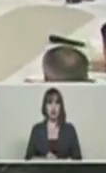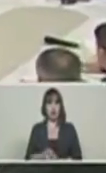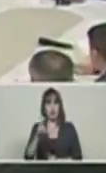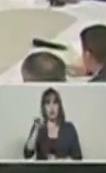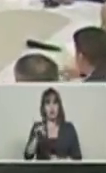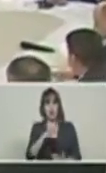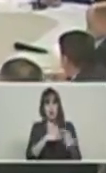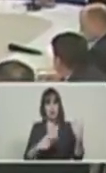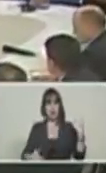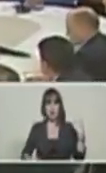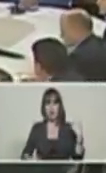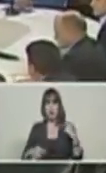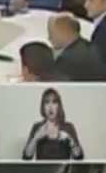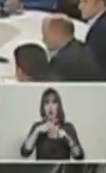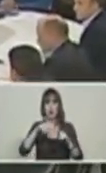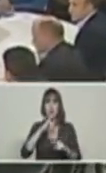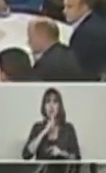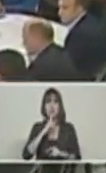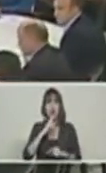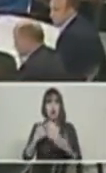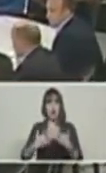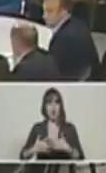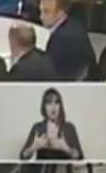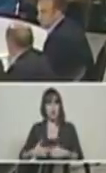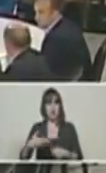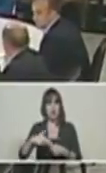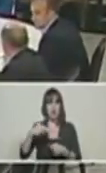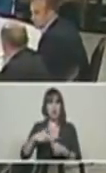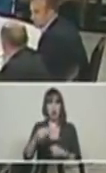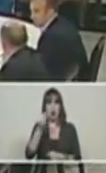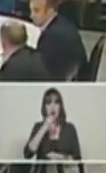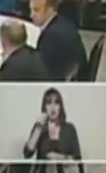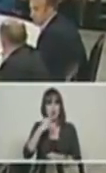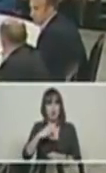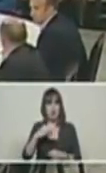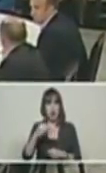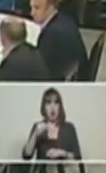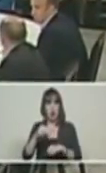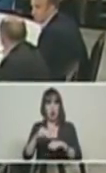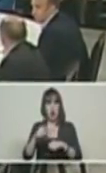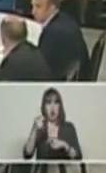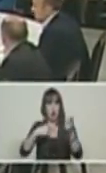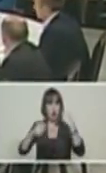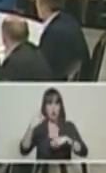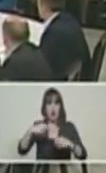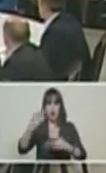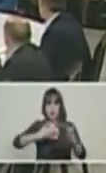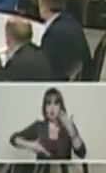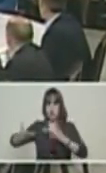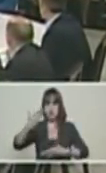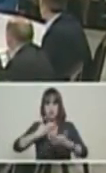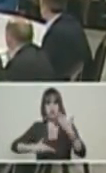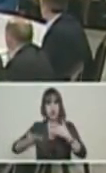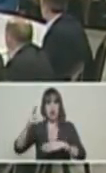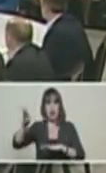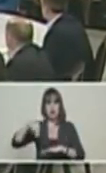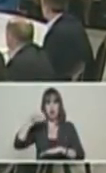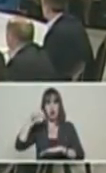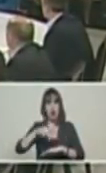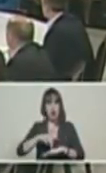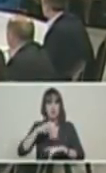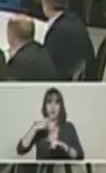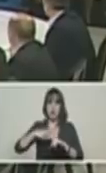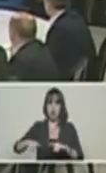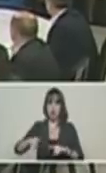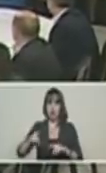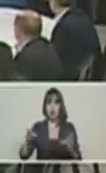de Sudeban, el ministro de Petróleo, Alimentación, ministro de Comercio Nacional y el superintendente de la